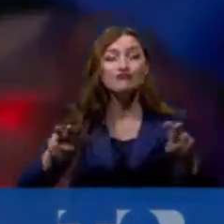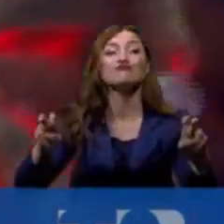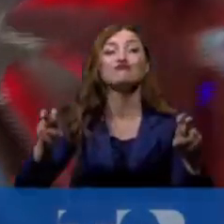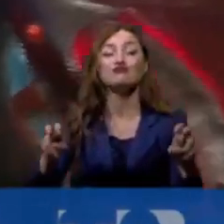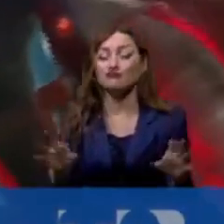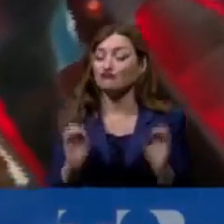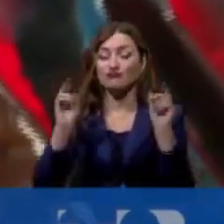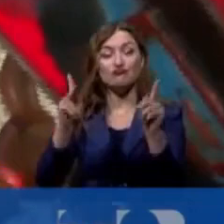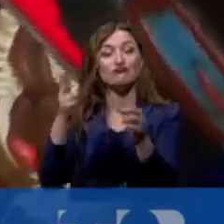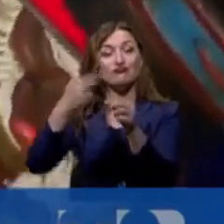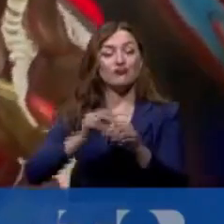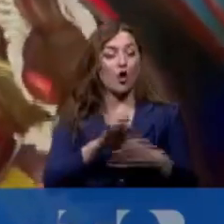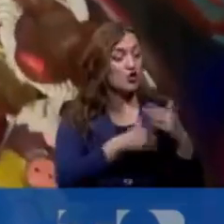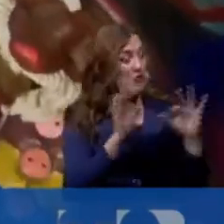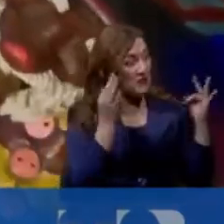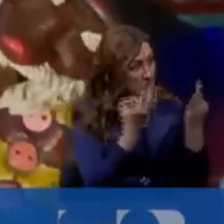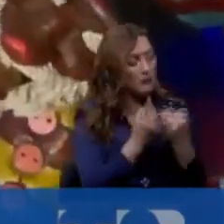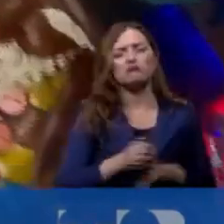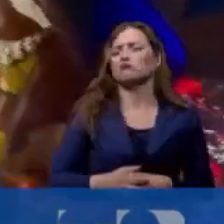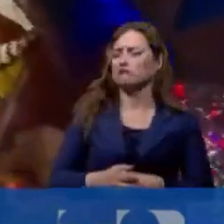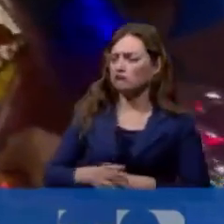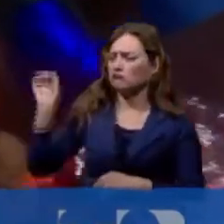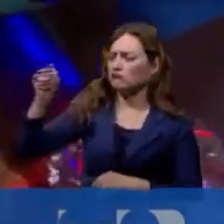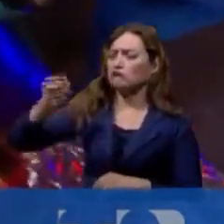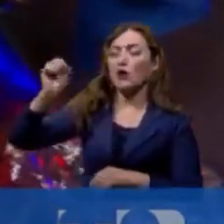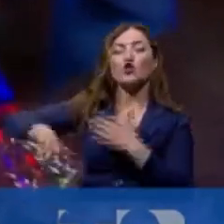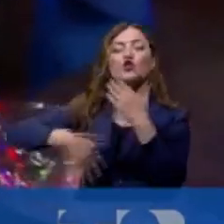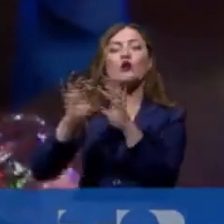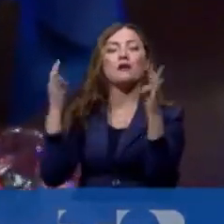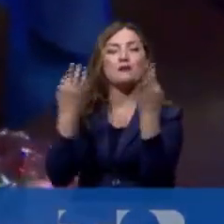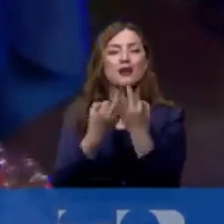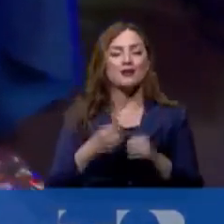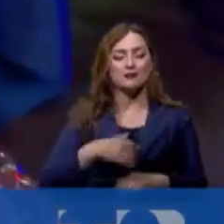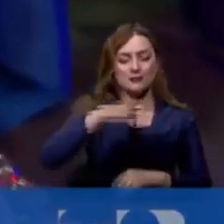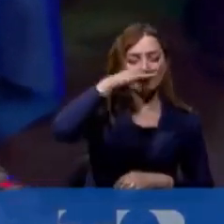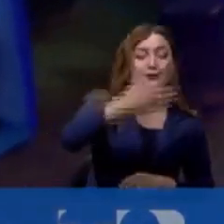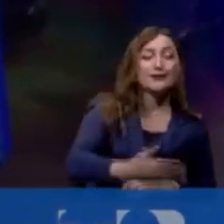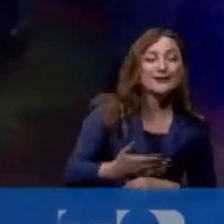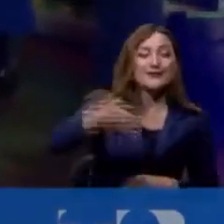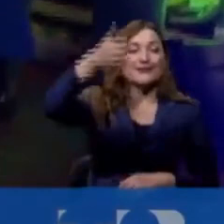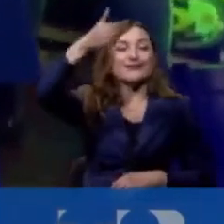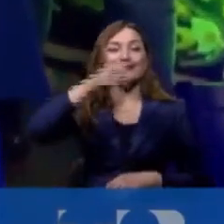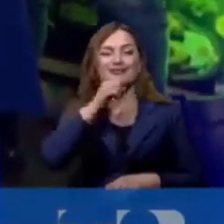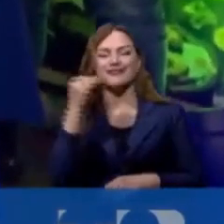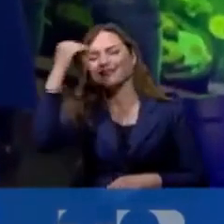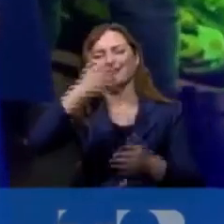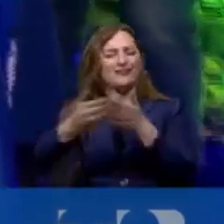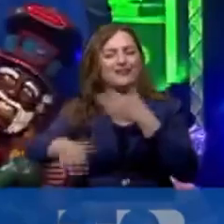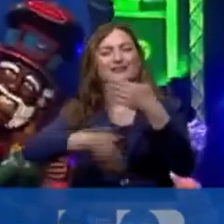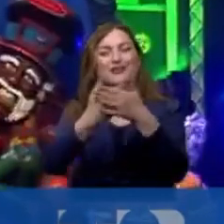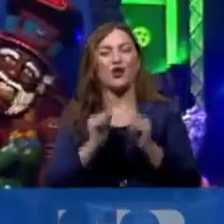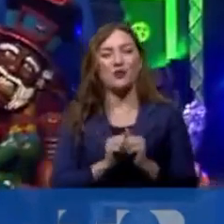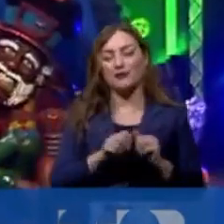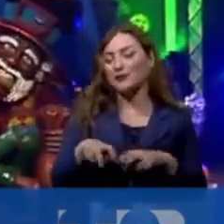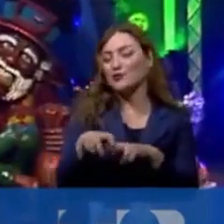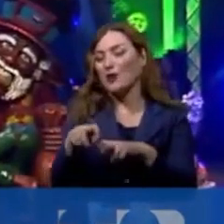opción. Pero es para toda la familia entonces, para todos los, desde los más chiquititos hasta los más grandotes de la casa. Tienes opciones para salir y visitar los balcones del